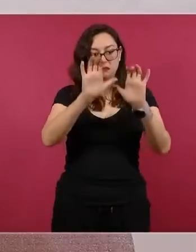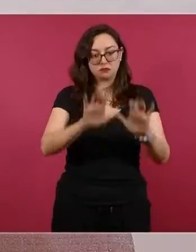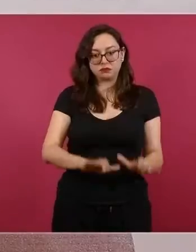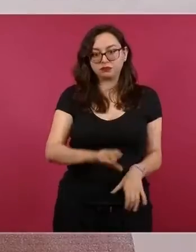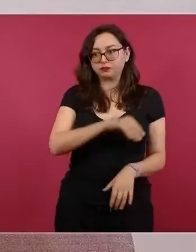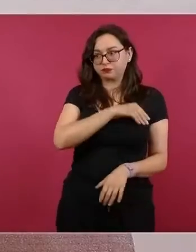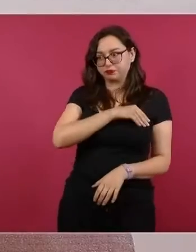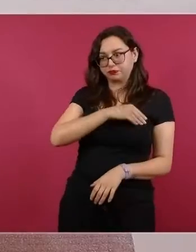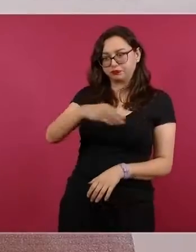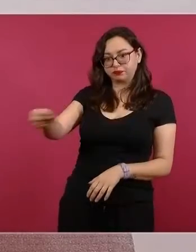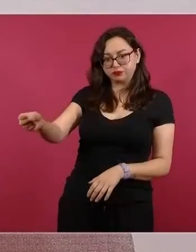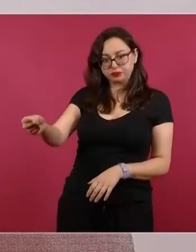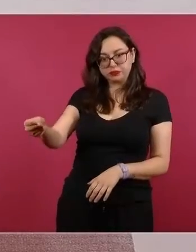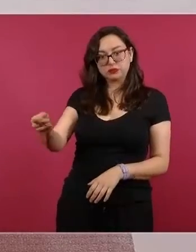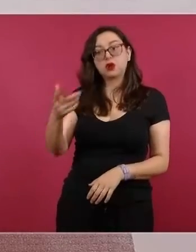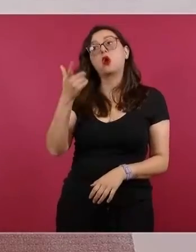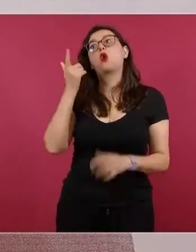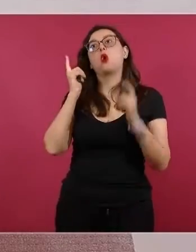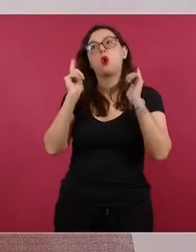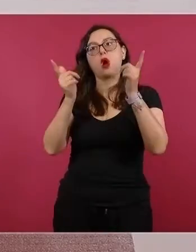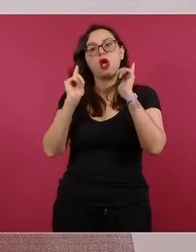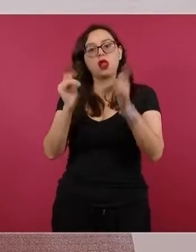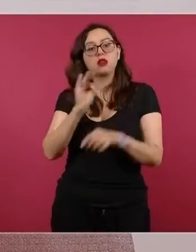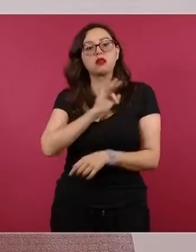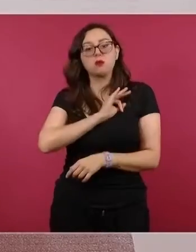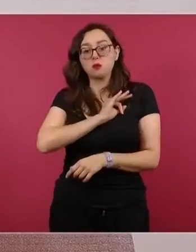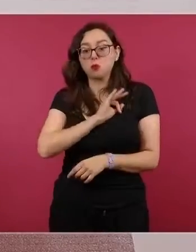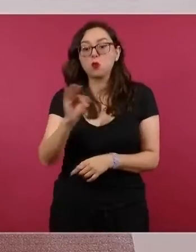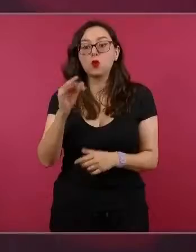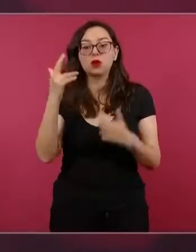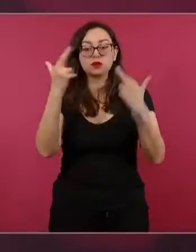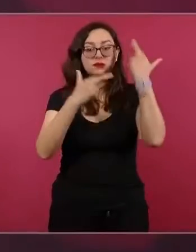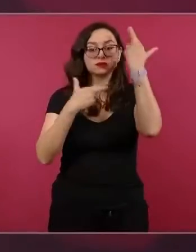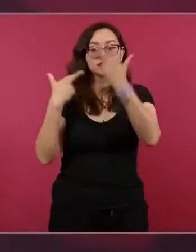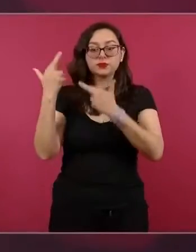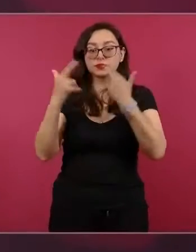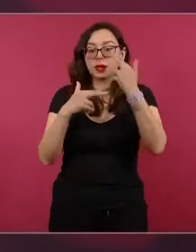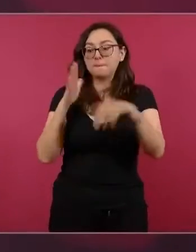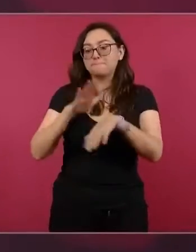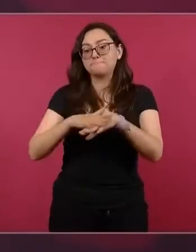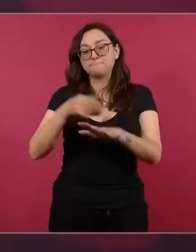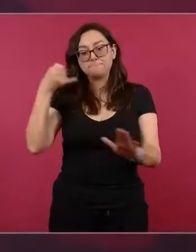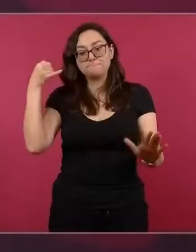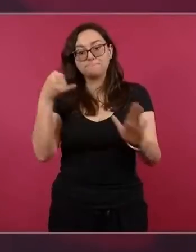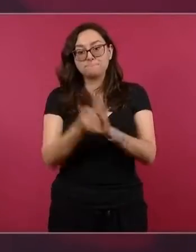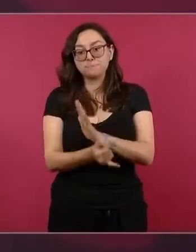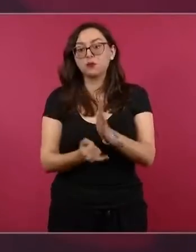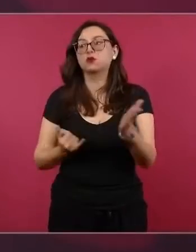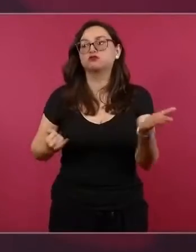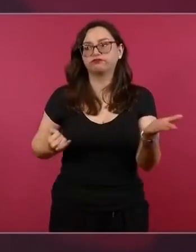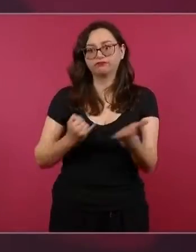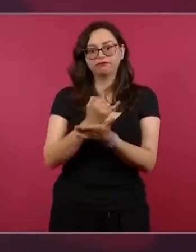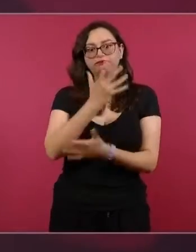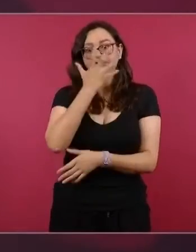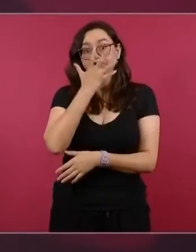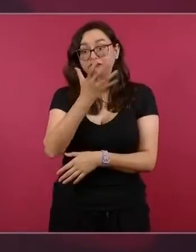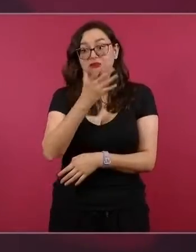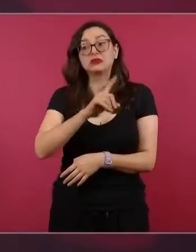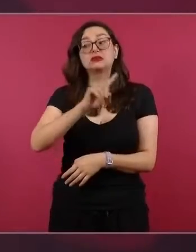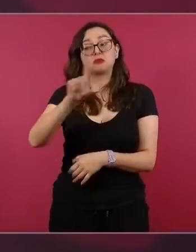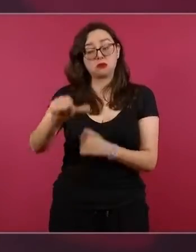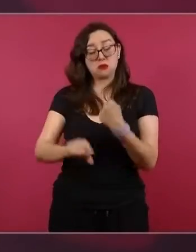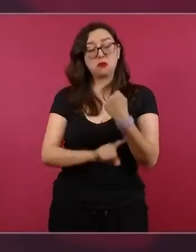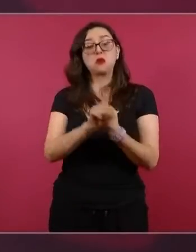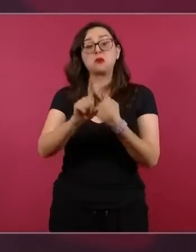pueda hacer una valoración que permita tener más elementos para tomar una decisión que puede tener un